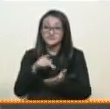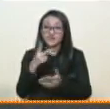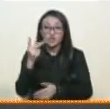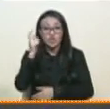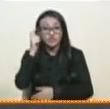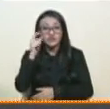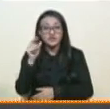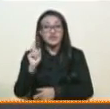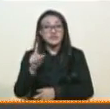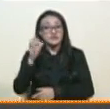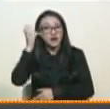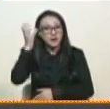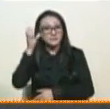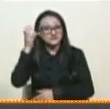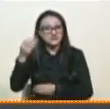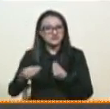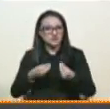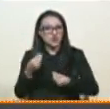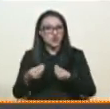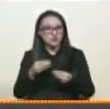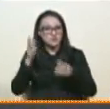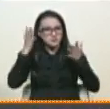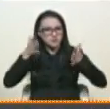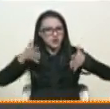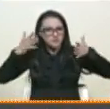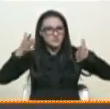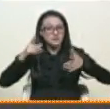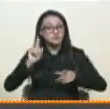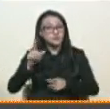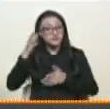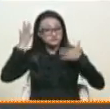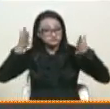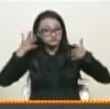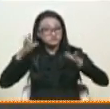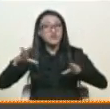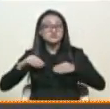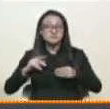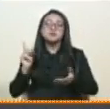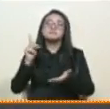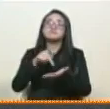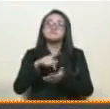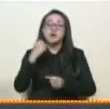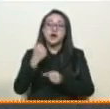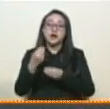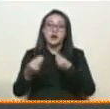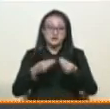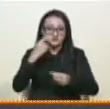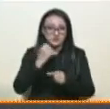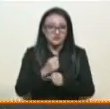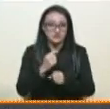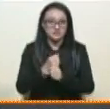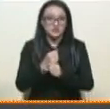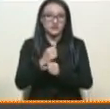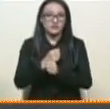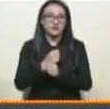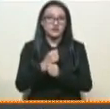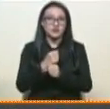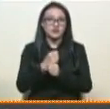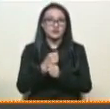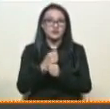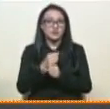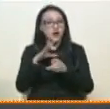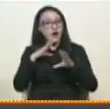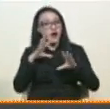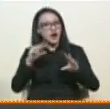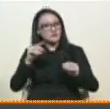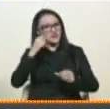día de la capacitación, pues. Entonces, capacítese, vaya a hacer su trabajo y hable después de ese trabajo que usted